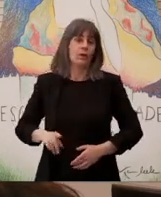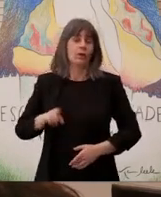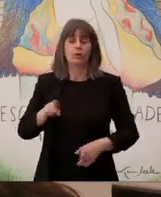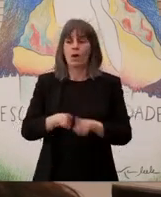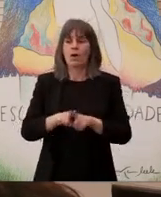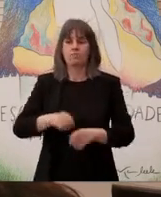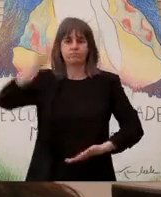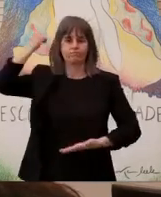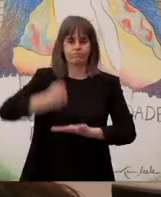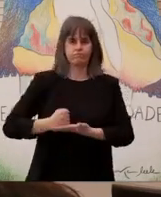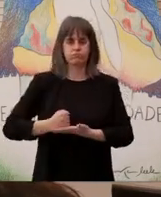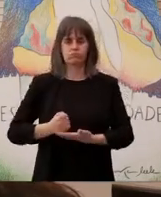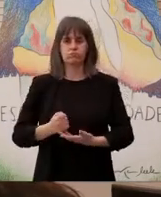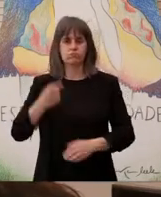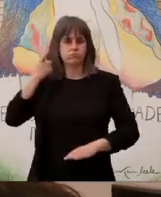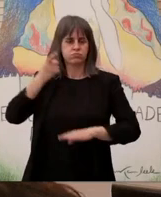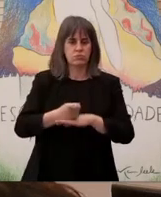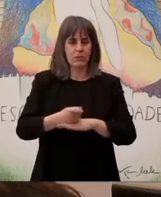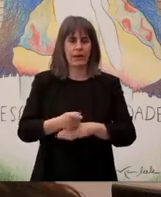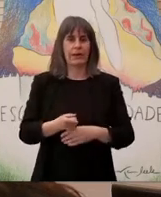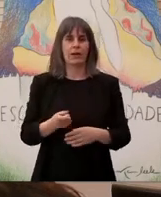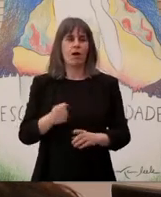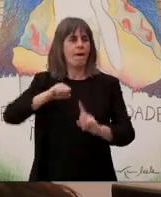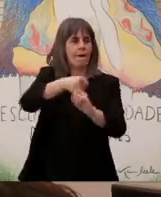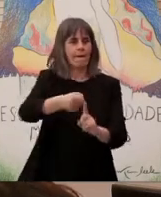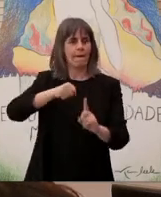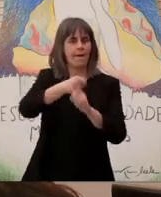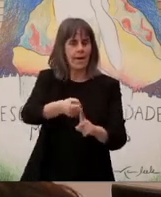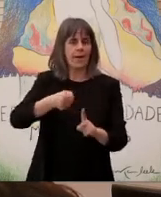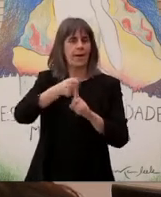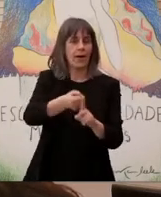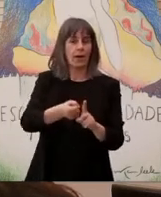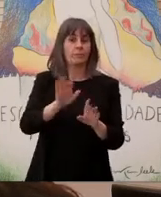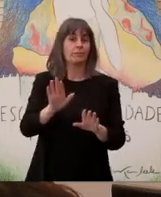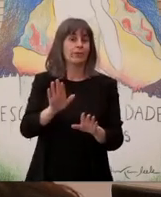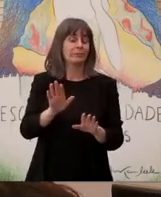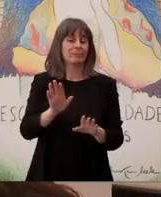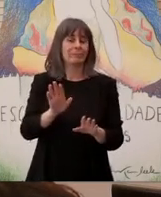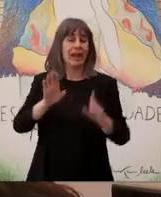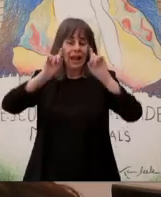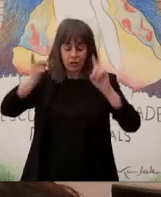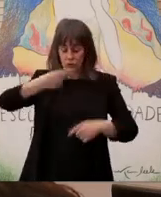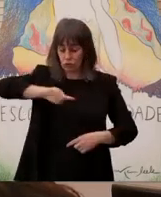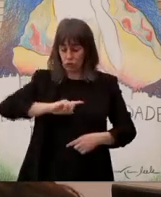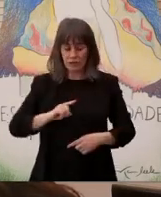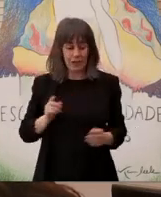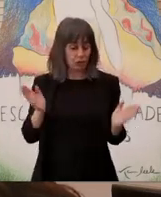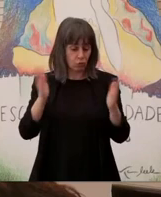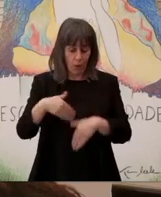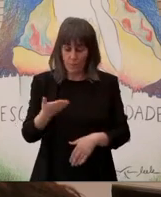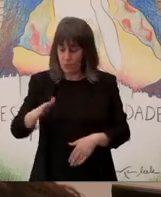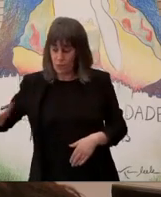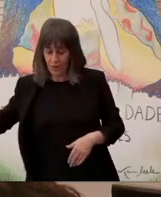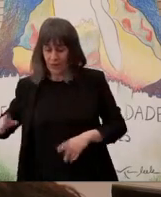Encarna petará y Marcelo pilón pero para que algo quede cuando nos Non estamos y venían otras a